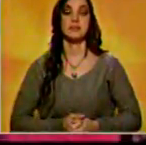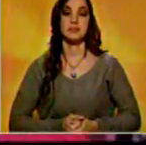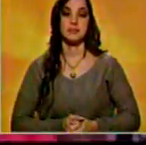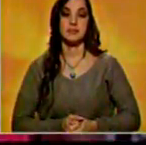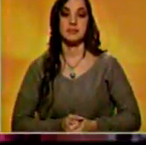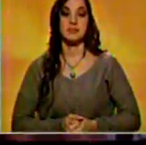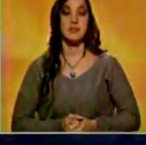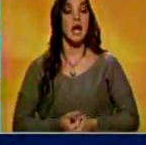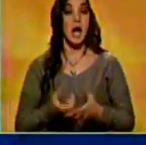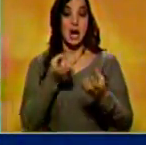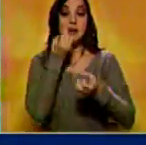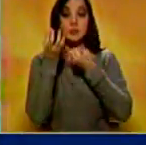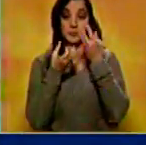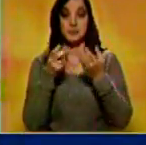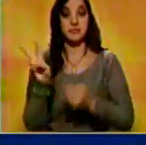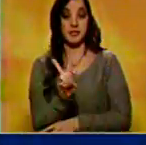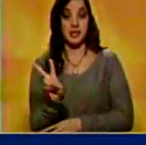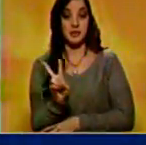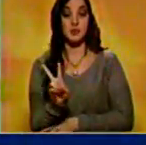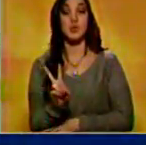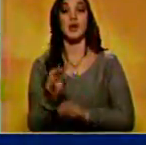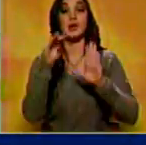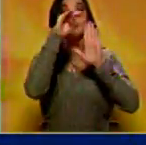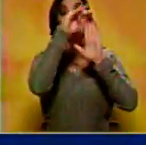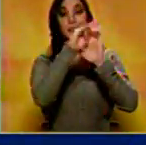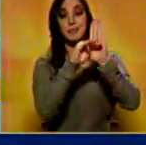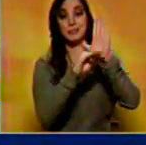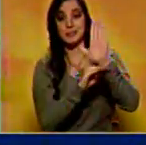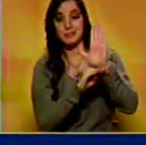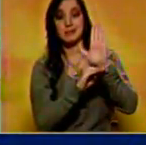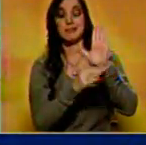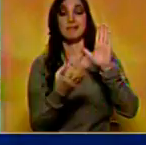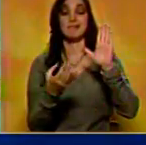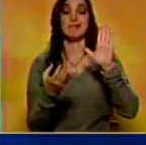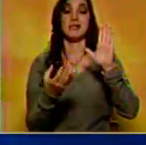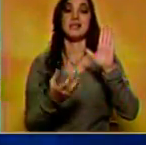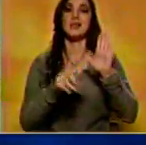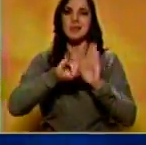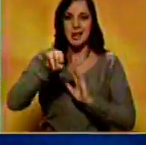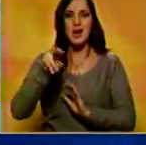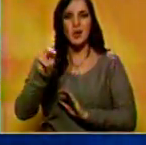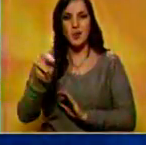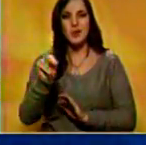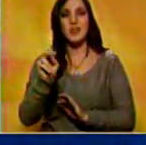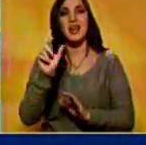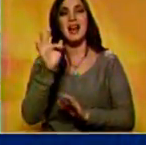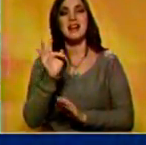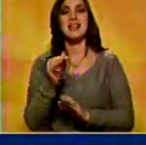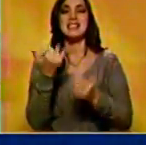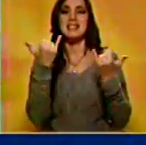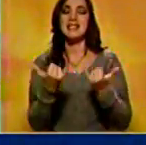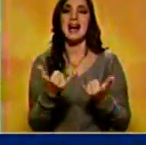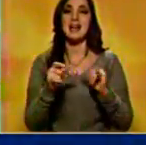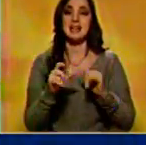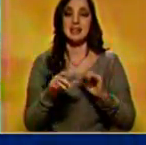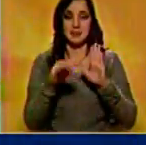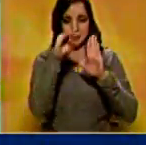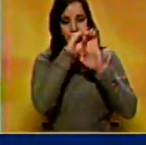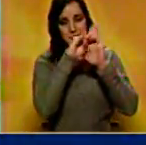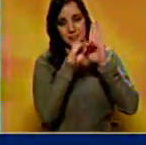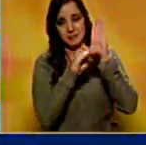En tanto, les contamos que Venezuela bajó 3 posiciones en la clasificación mensual de junio de la FIFA y quedó en la casilla 72